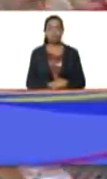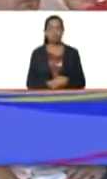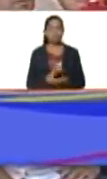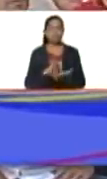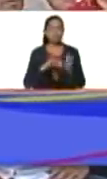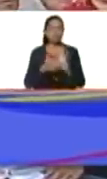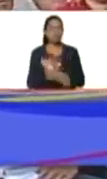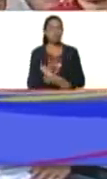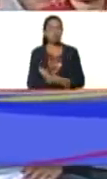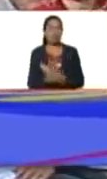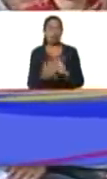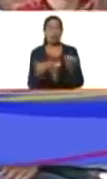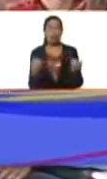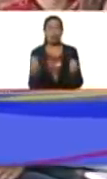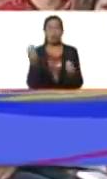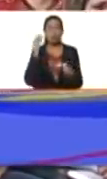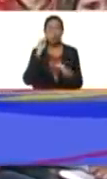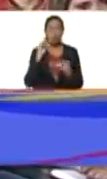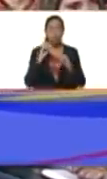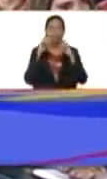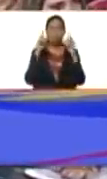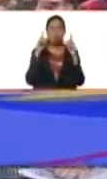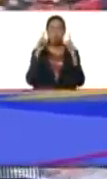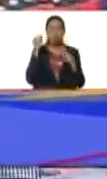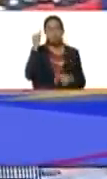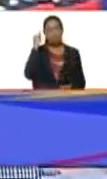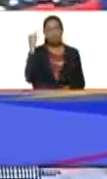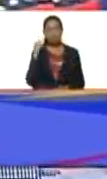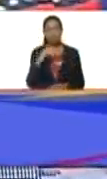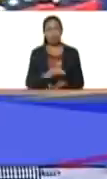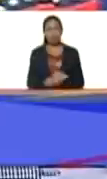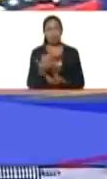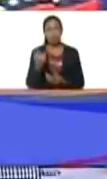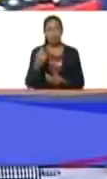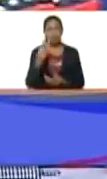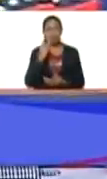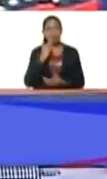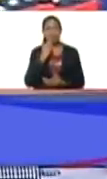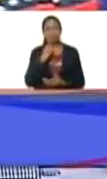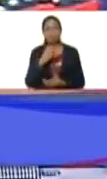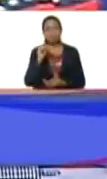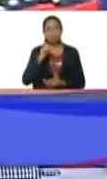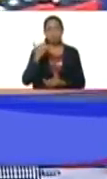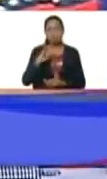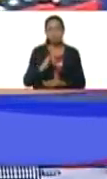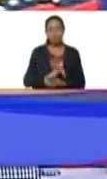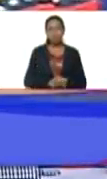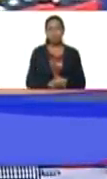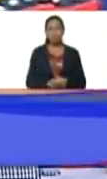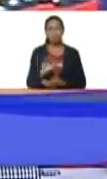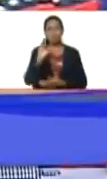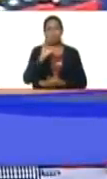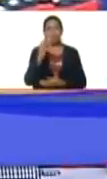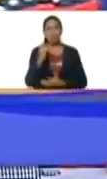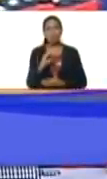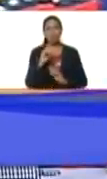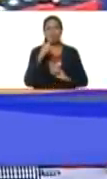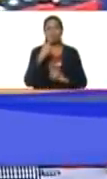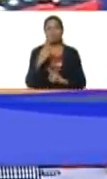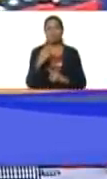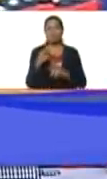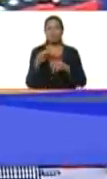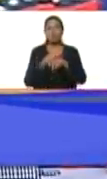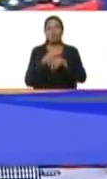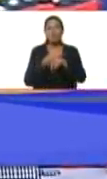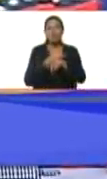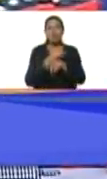Entonces, a ustedes se les ocurrió la maravillosa idea. Hay experiencias buenas, les digo. En Caracas los llaman los gobiernos